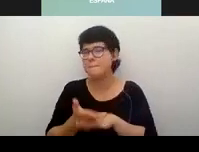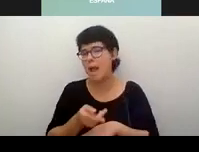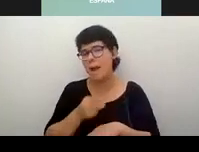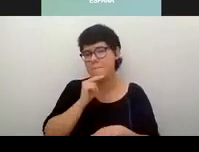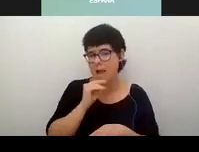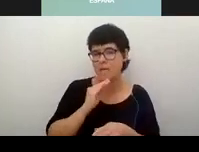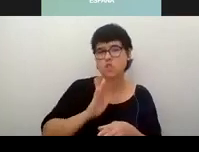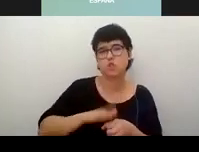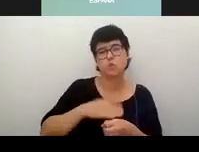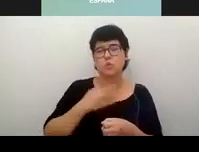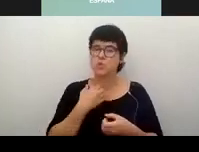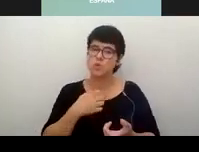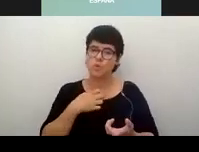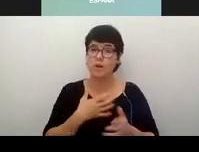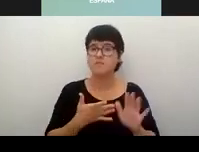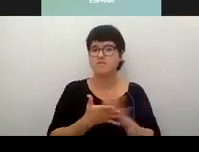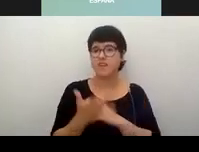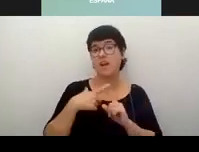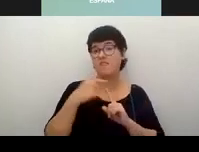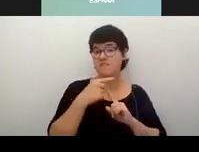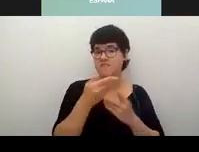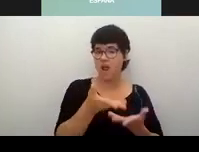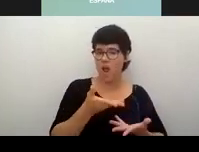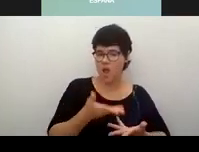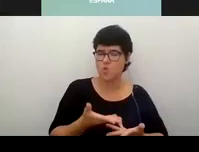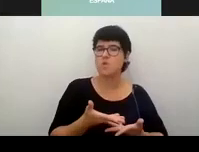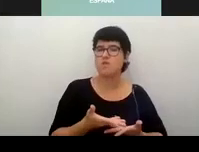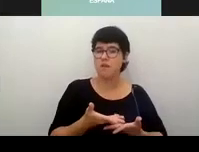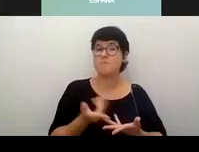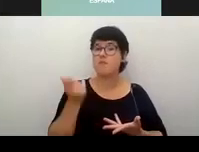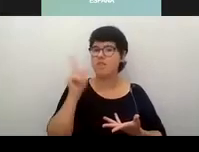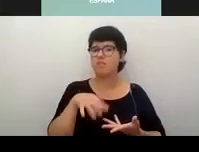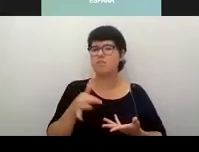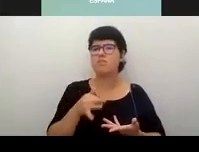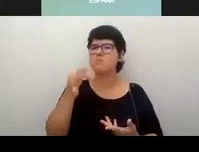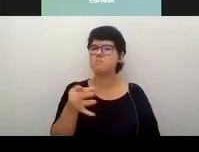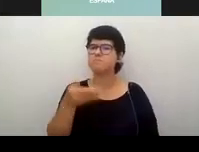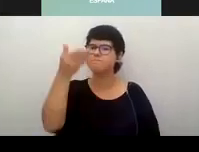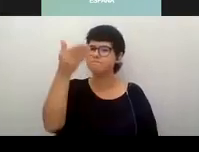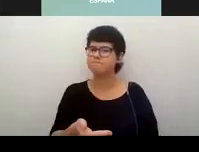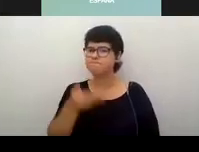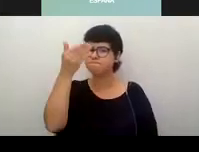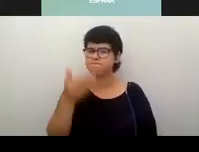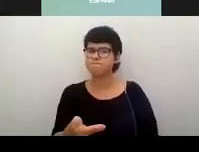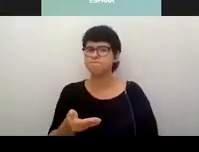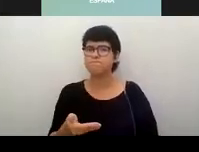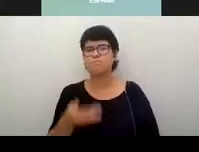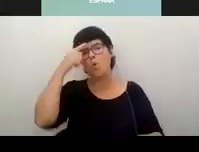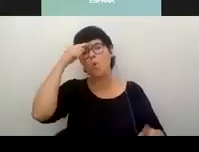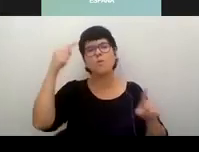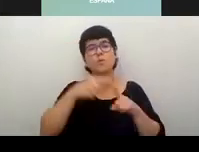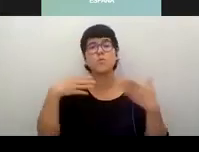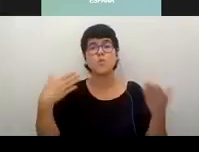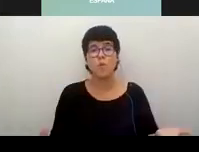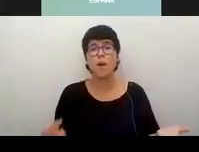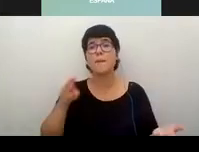lo que deberíamos, la fibra nos puede ayudar. Pero además la fibra es muy importante como prebiótica, es